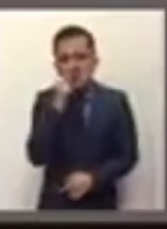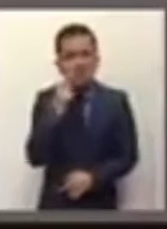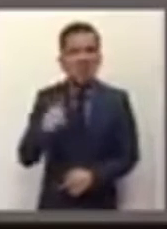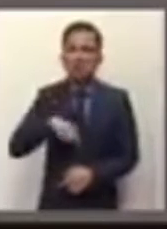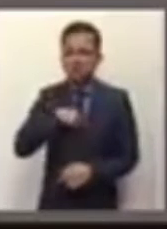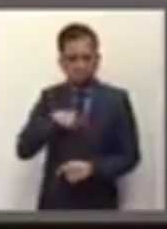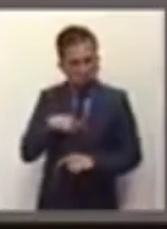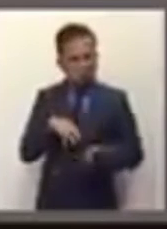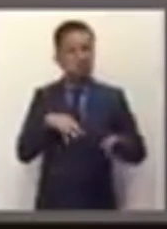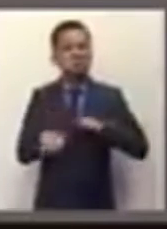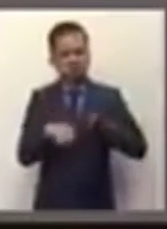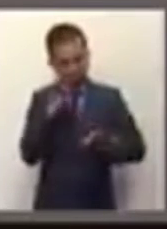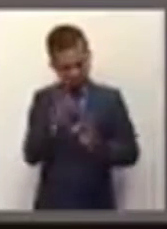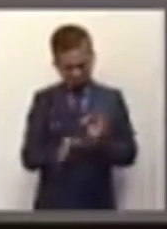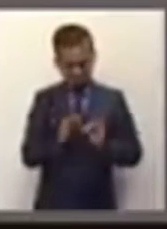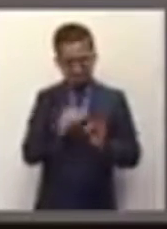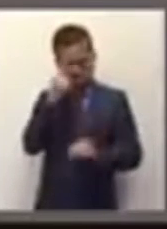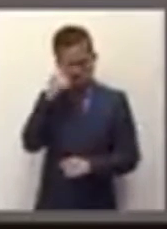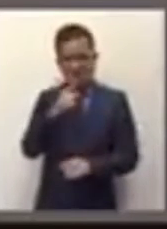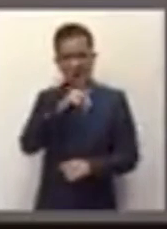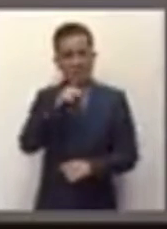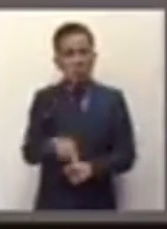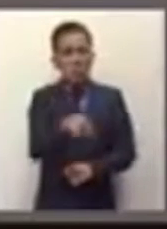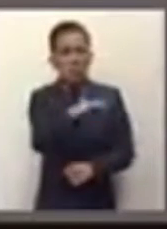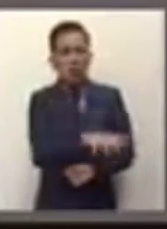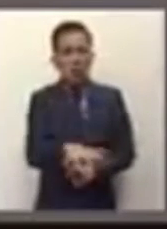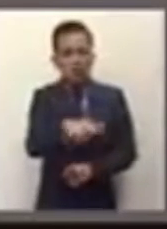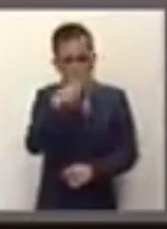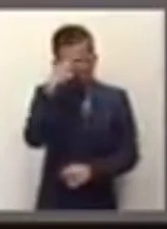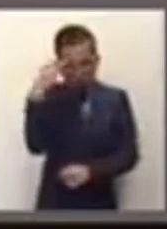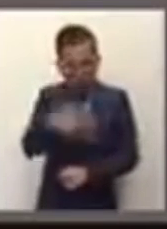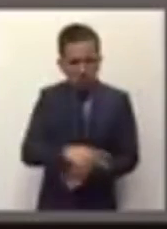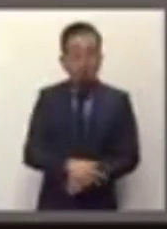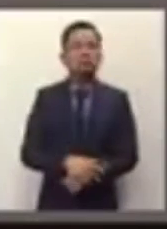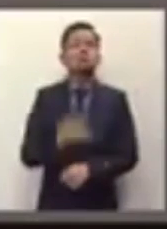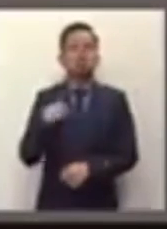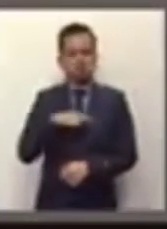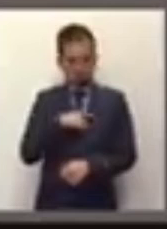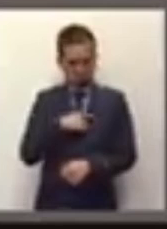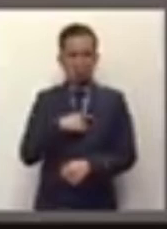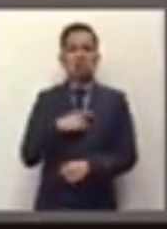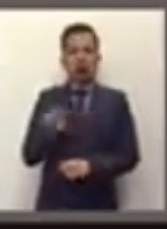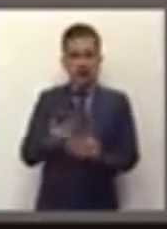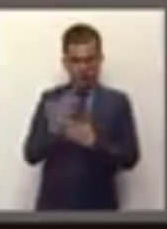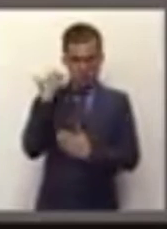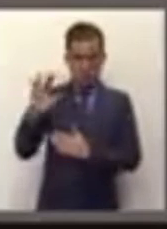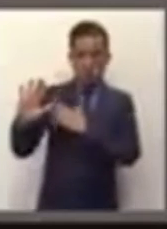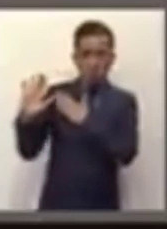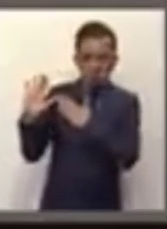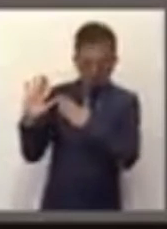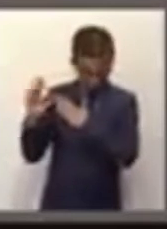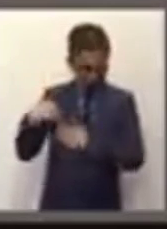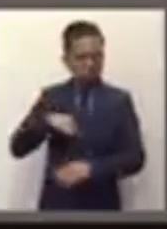le cumplamos, que eviten que le cumplamos al pueblo de México. Vamos a honrar nuestra palabra,